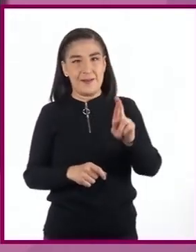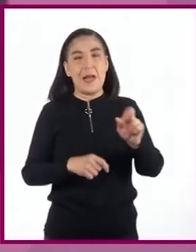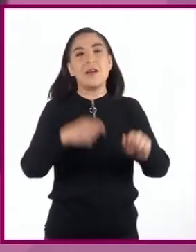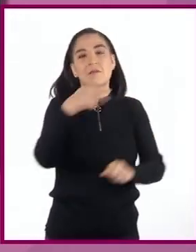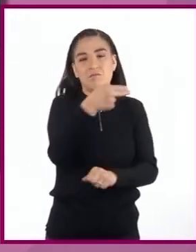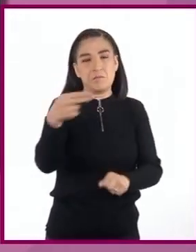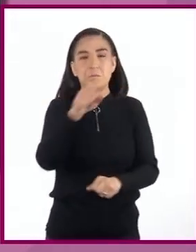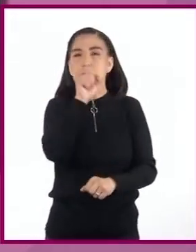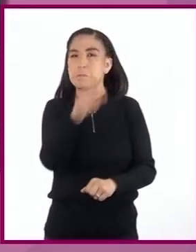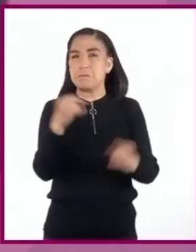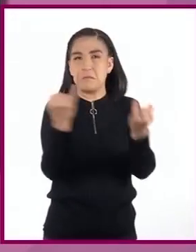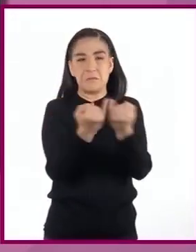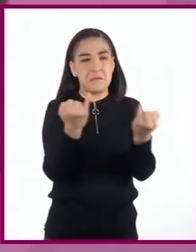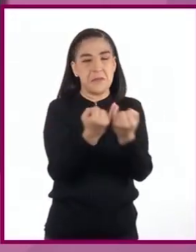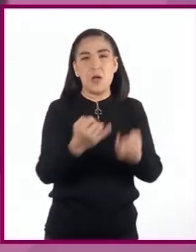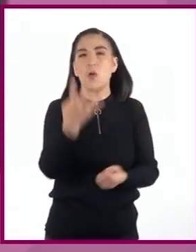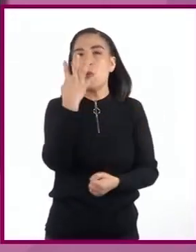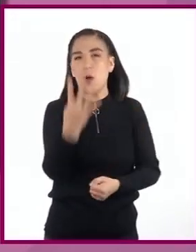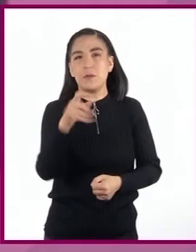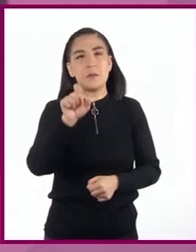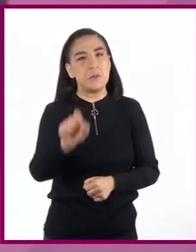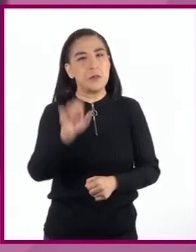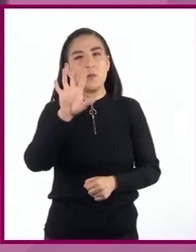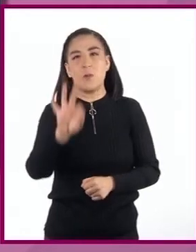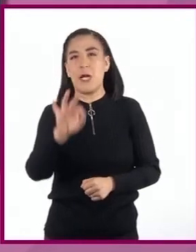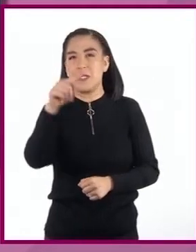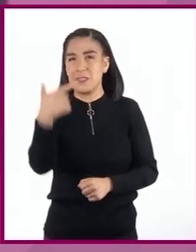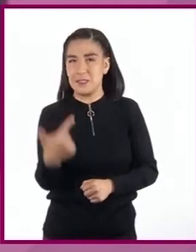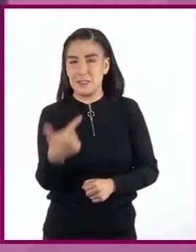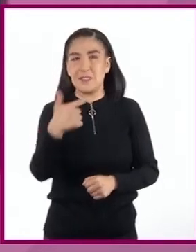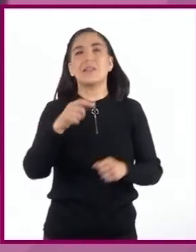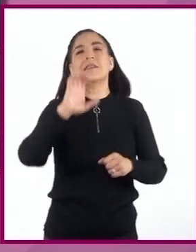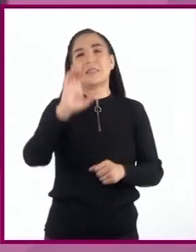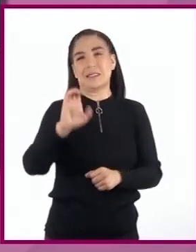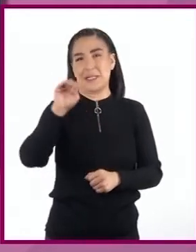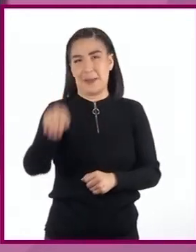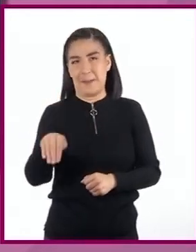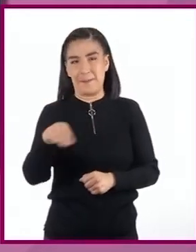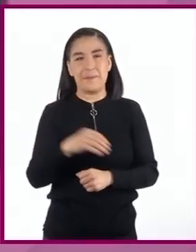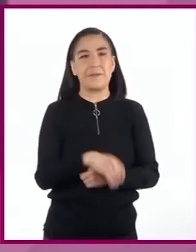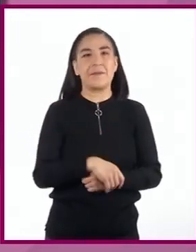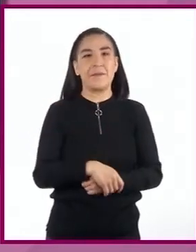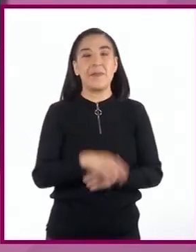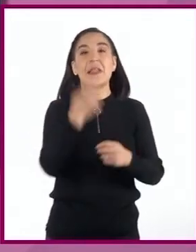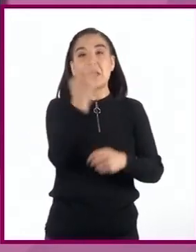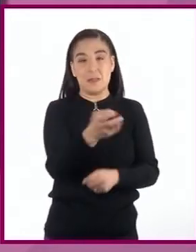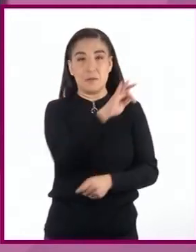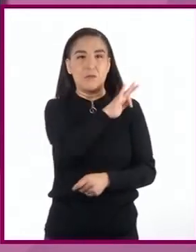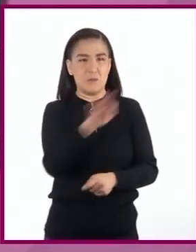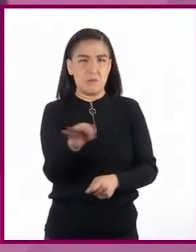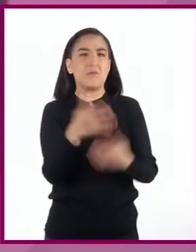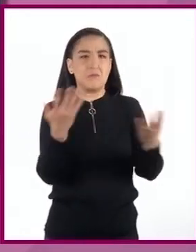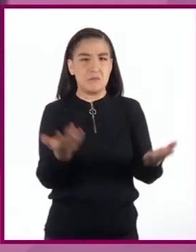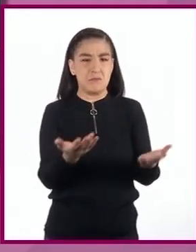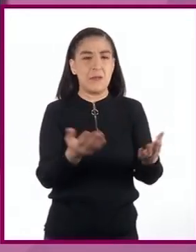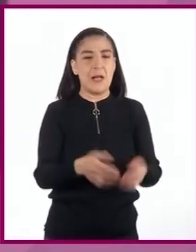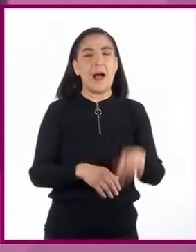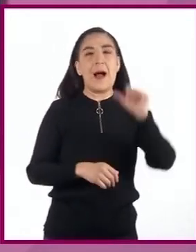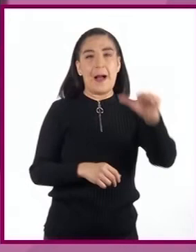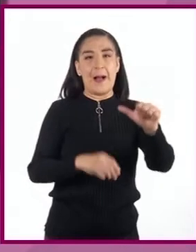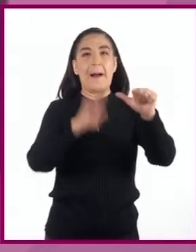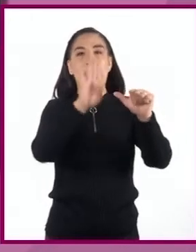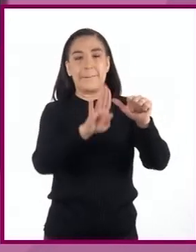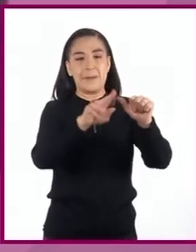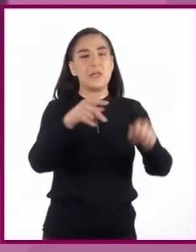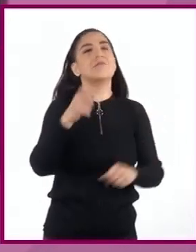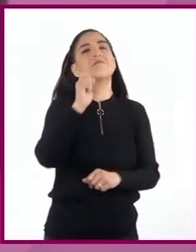tiene la misma longitud, es decir, 4.47 centímetros. Entonces, podemos establecer que el lado AB